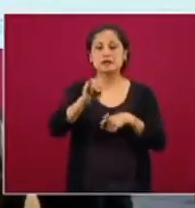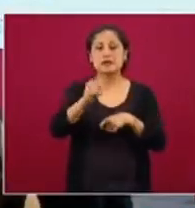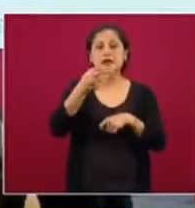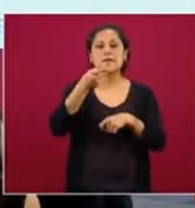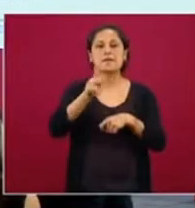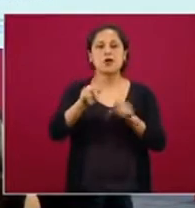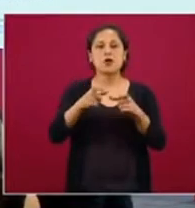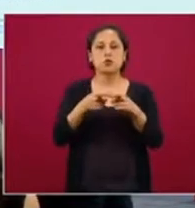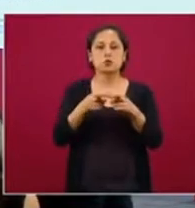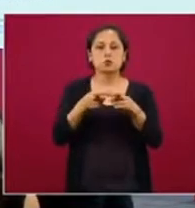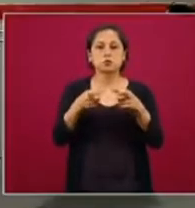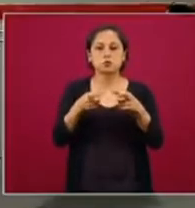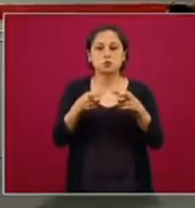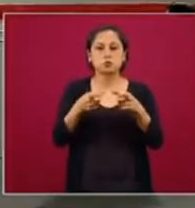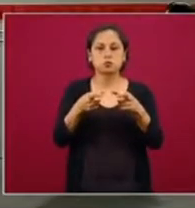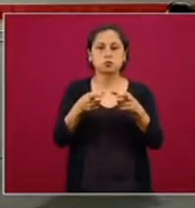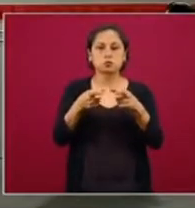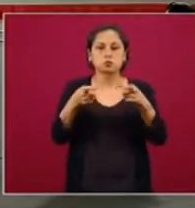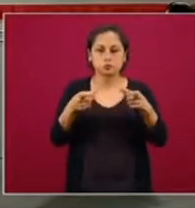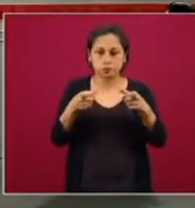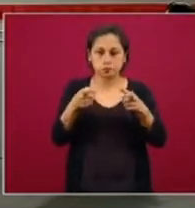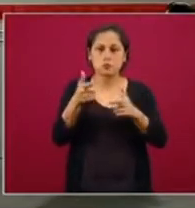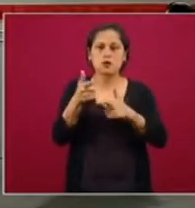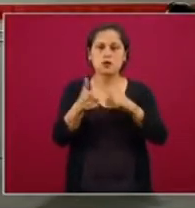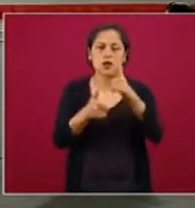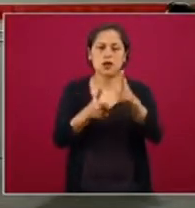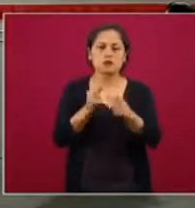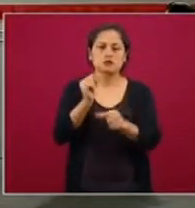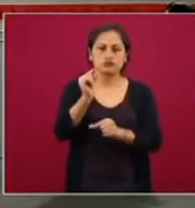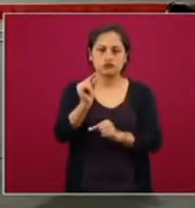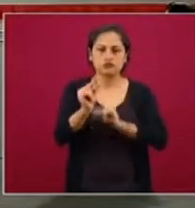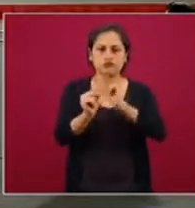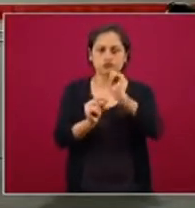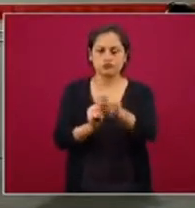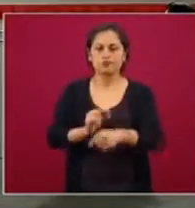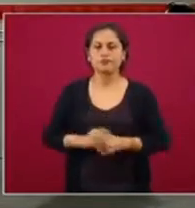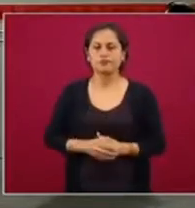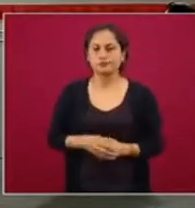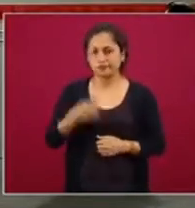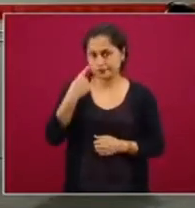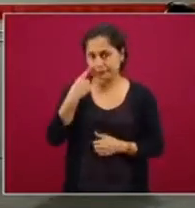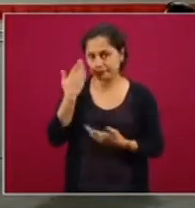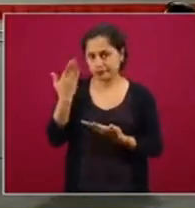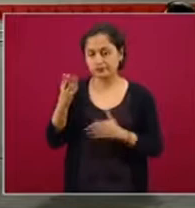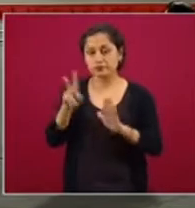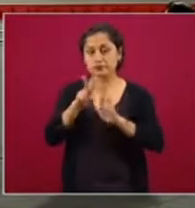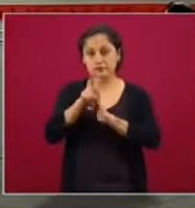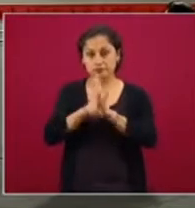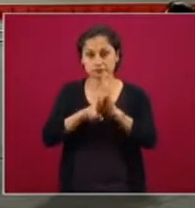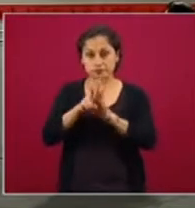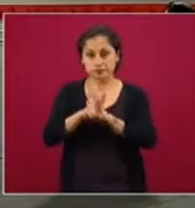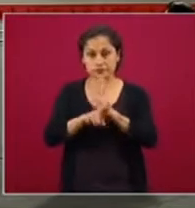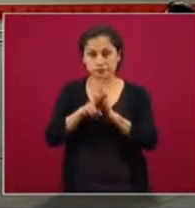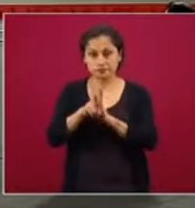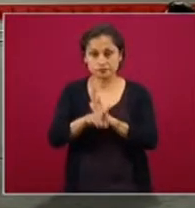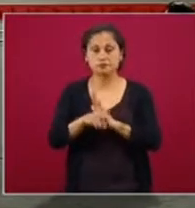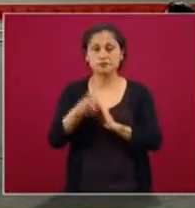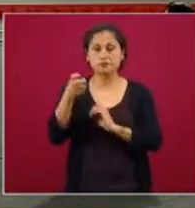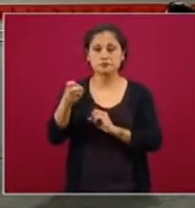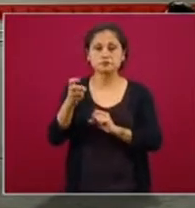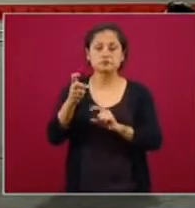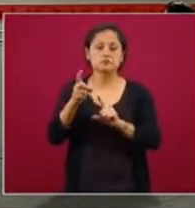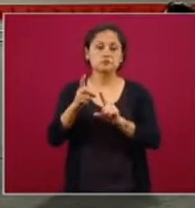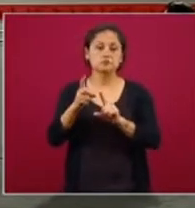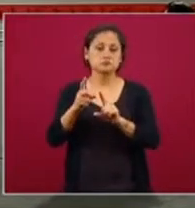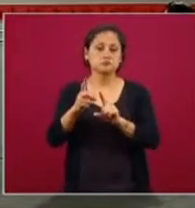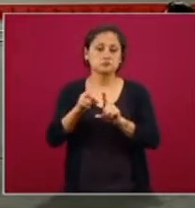junio. Me parece que es la última. Vamos a ver ahora un par de videos, son unas animaciones, son